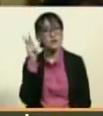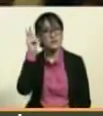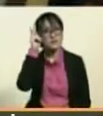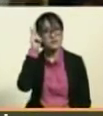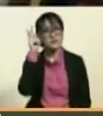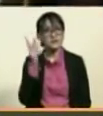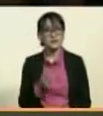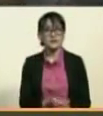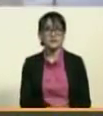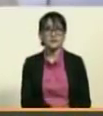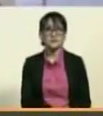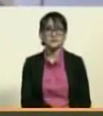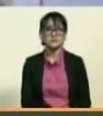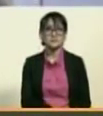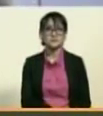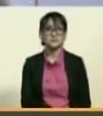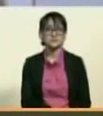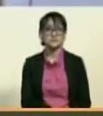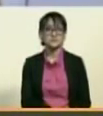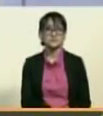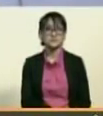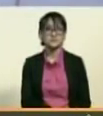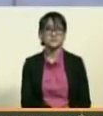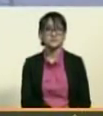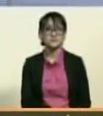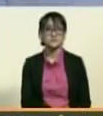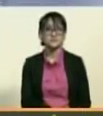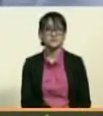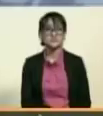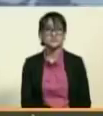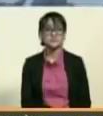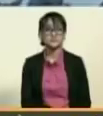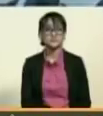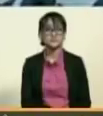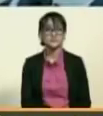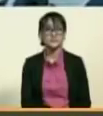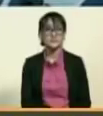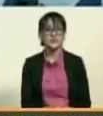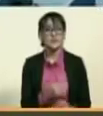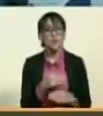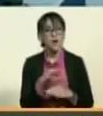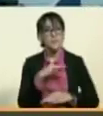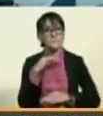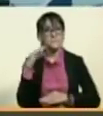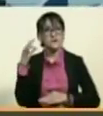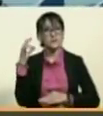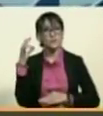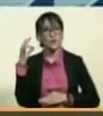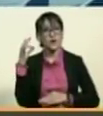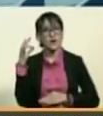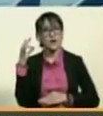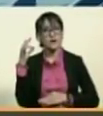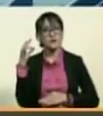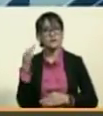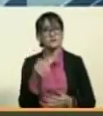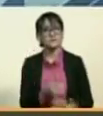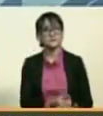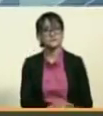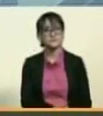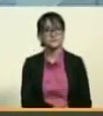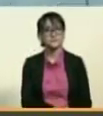hemos dicho, han realizado un ritual espiritual con el candidato... Muy buenas